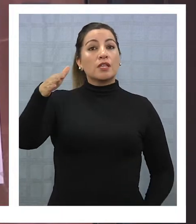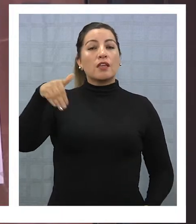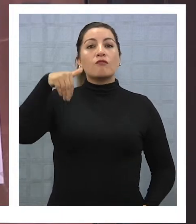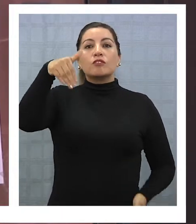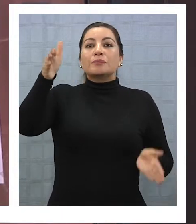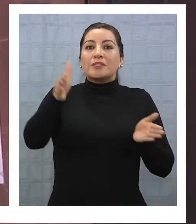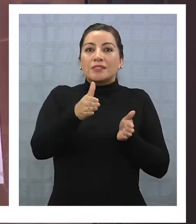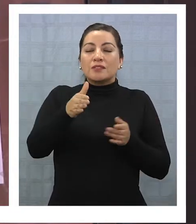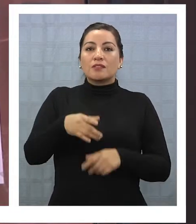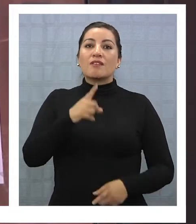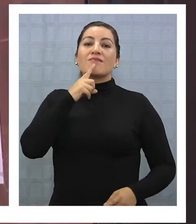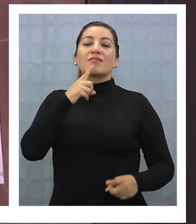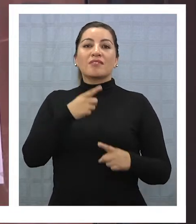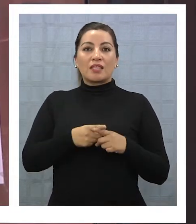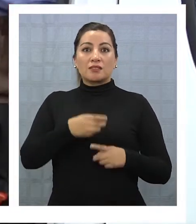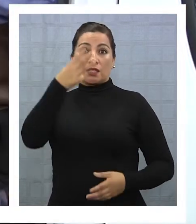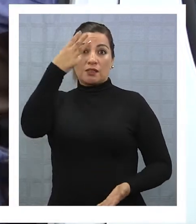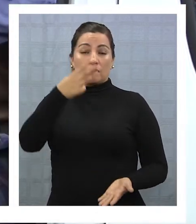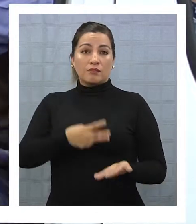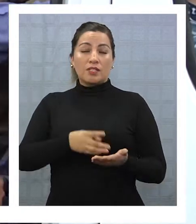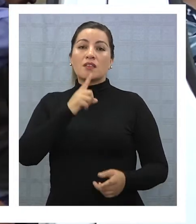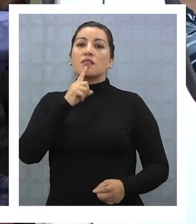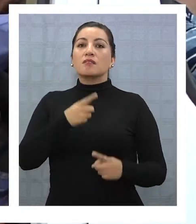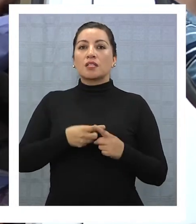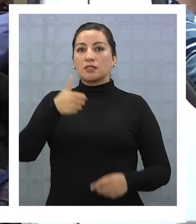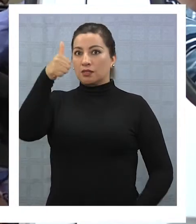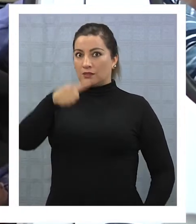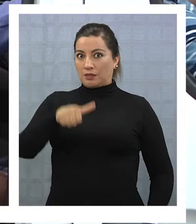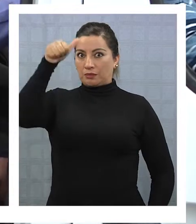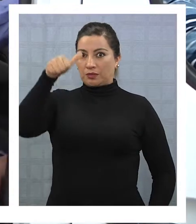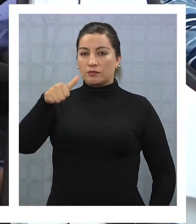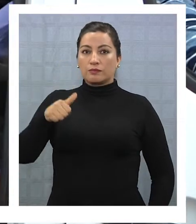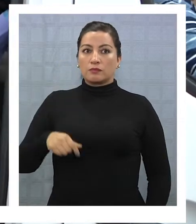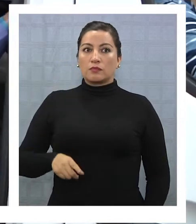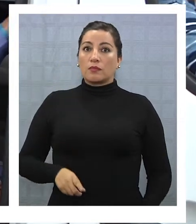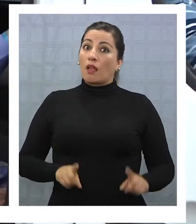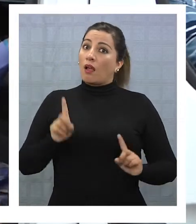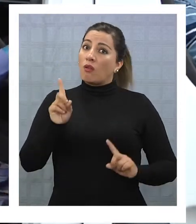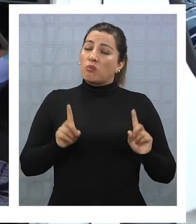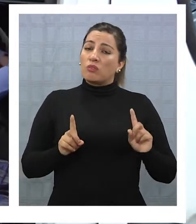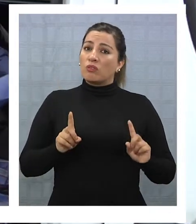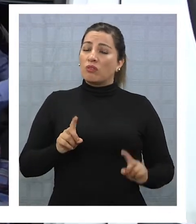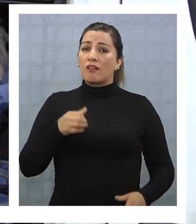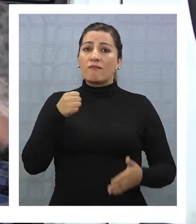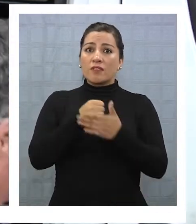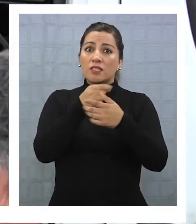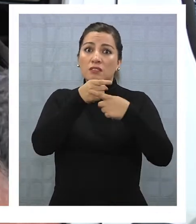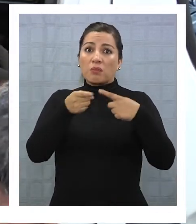minibuses. Taxibuses 3.000 y taxis 6.000 pesos, los que no deberían variar